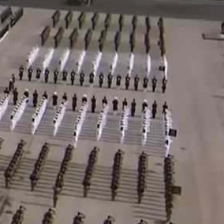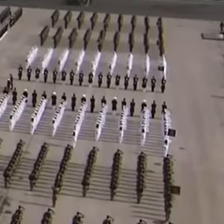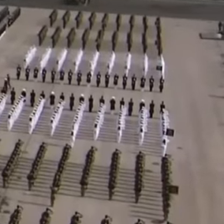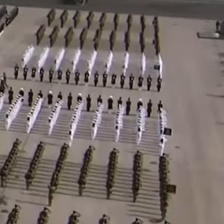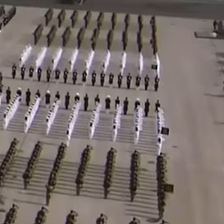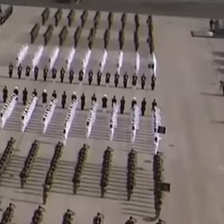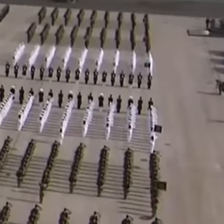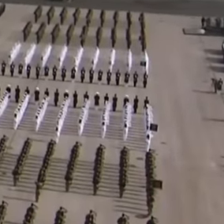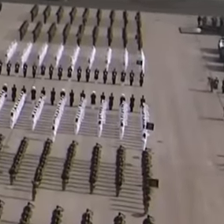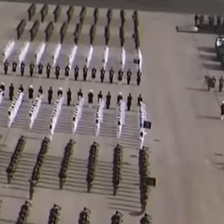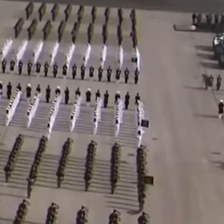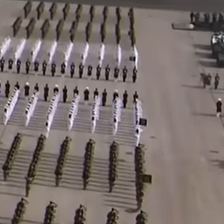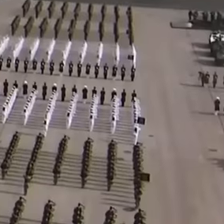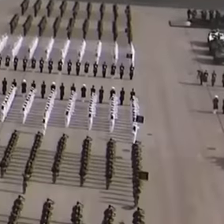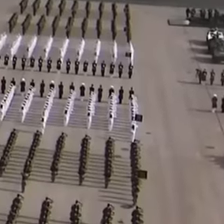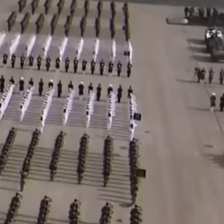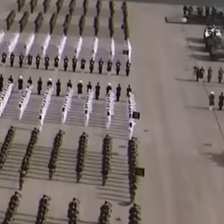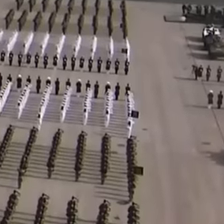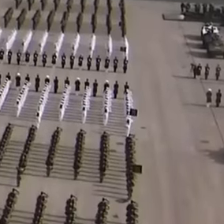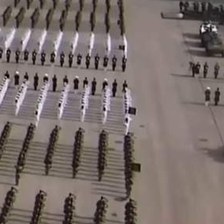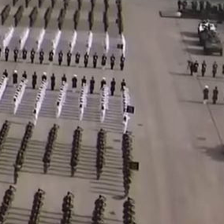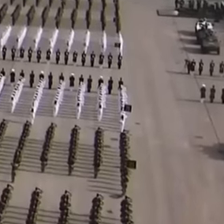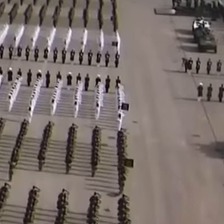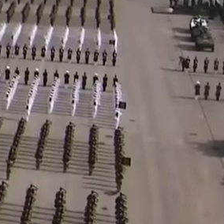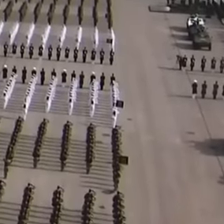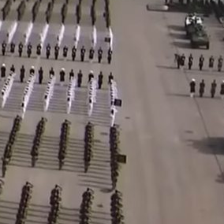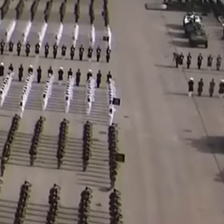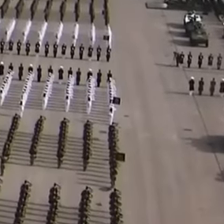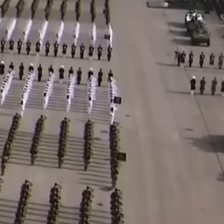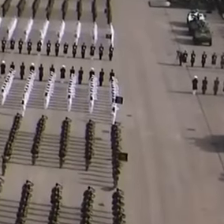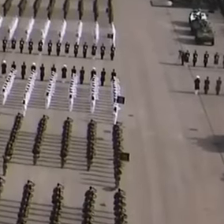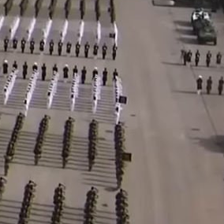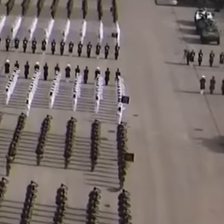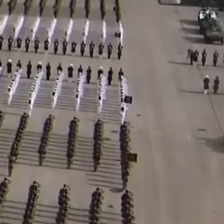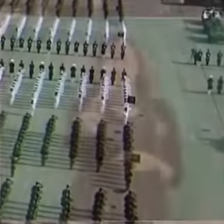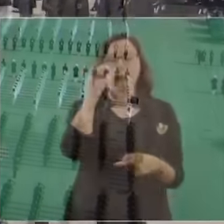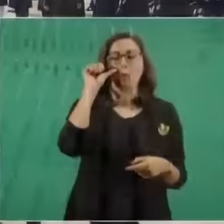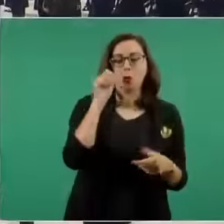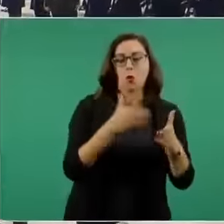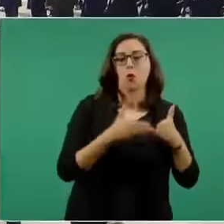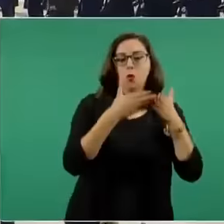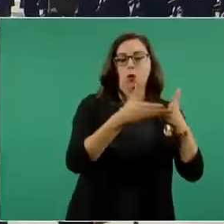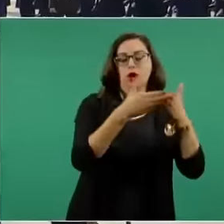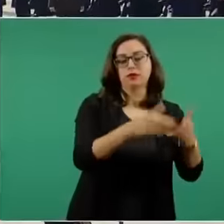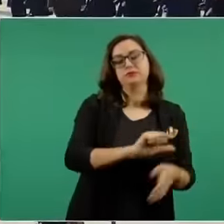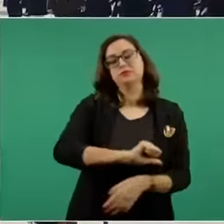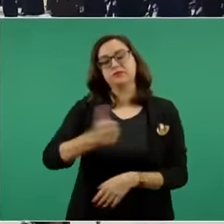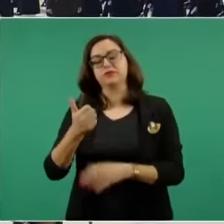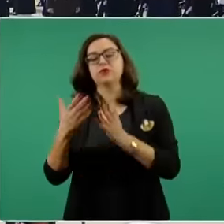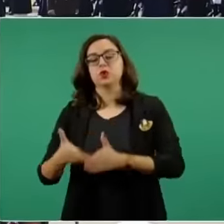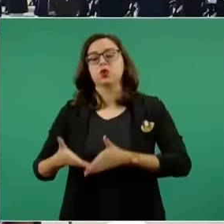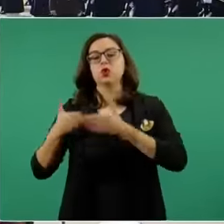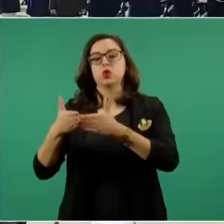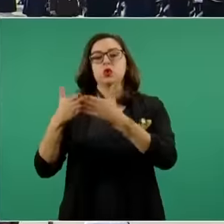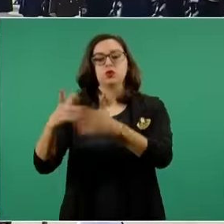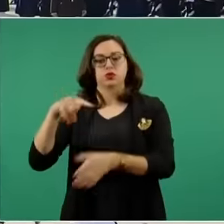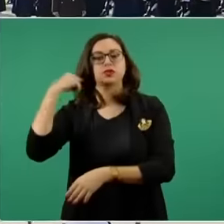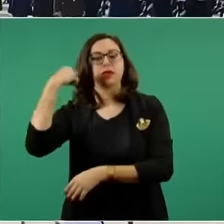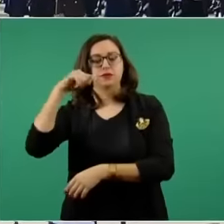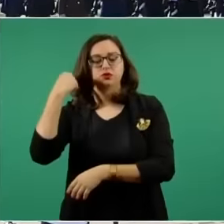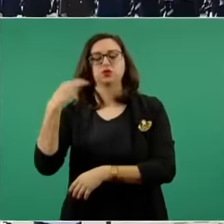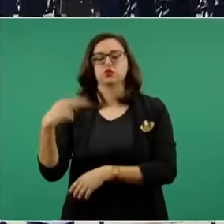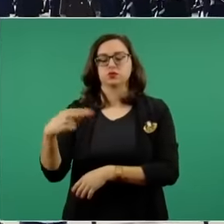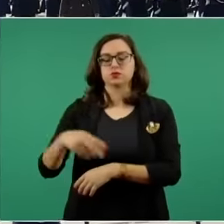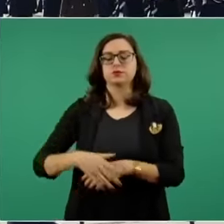del supremo comandante de las Fuerzas Armadas, que es el presidente Andrés Manuel López Obrador. Está acompañado, por supuesto, por